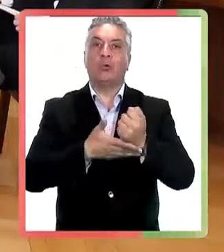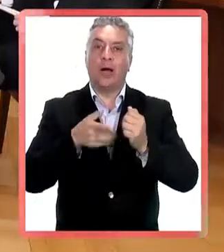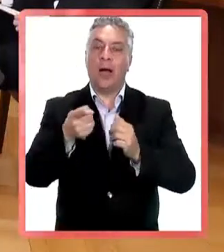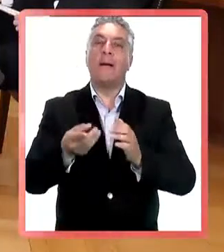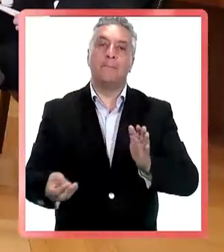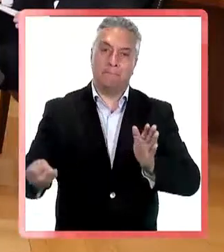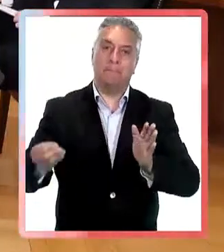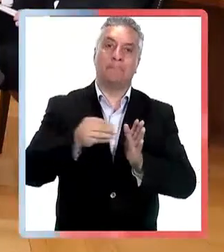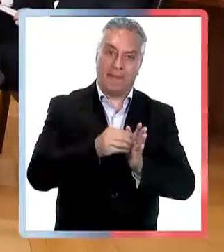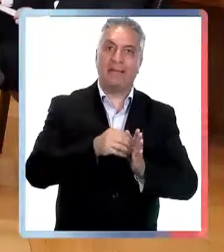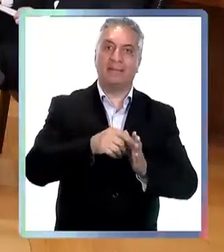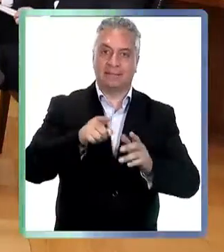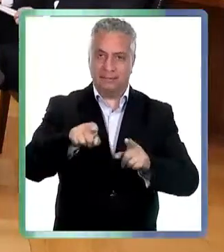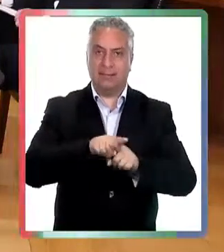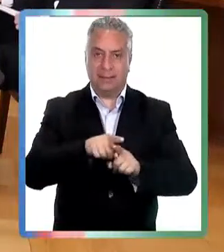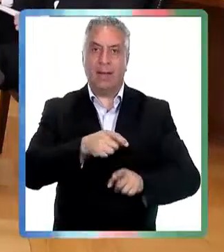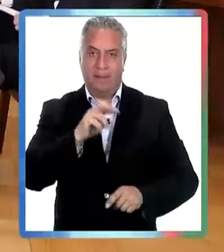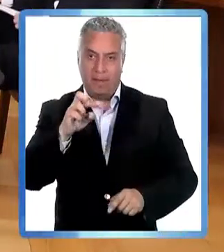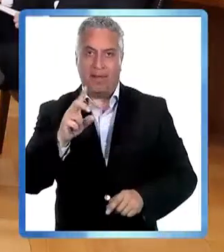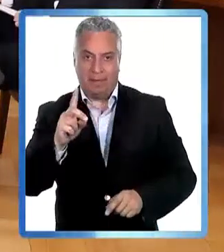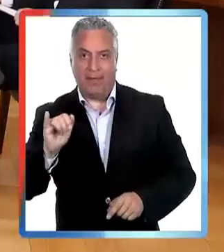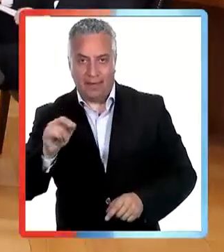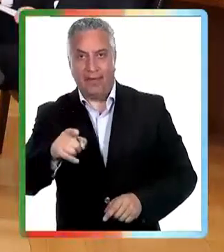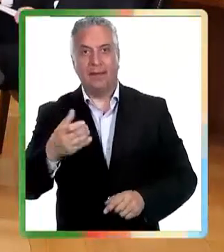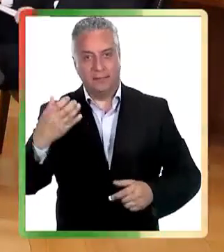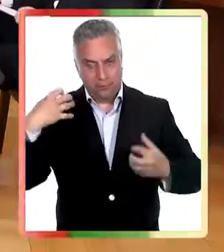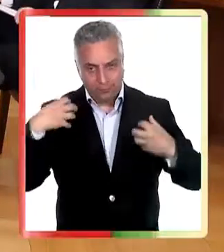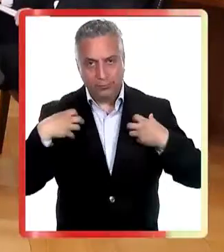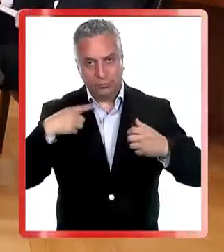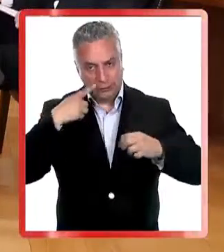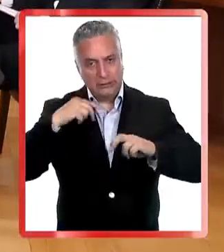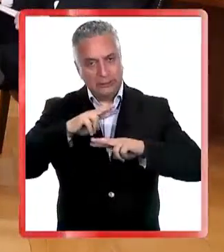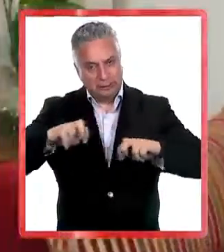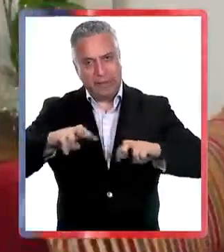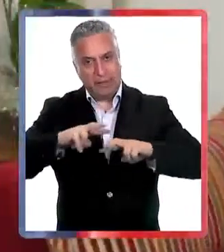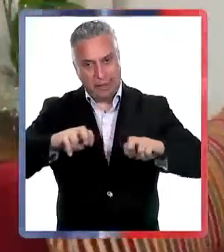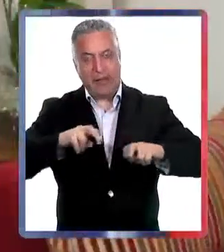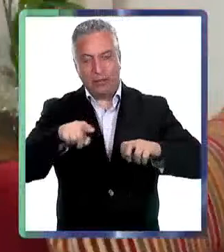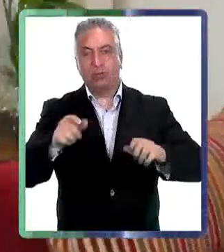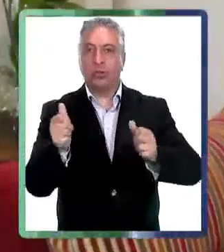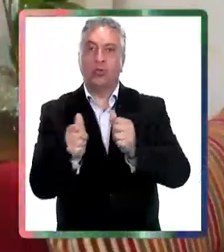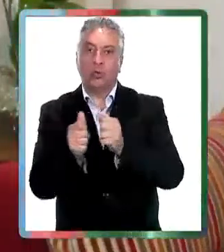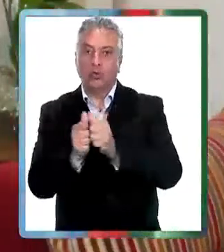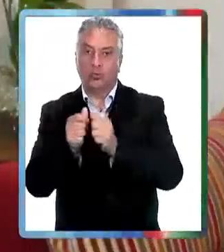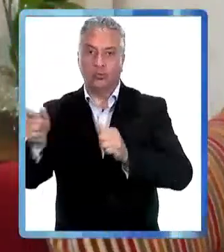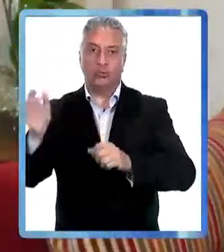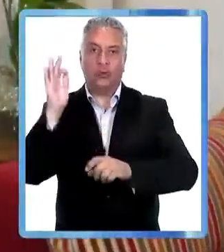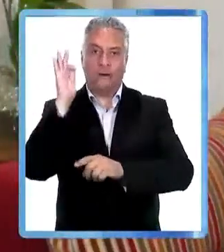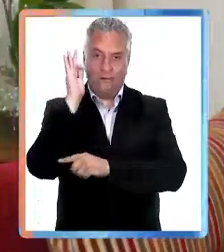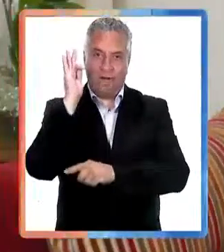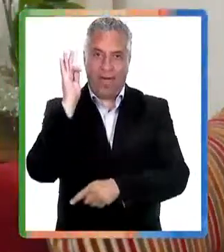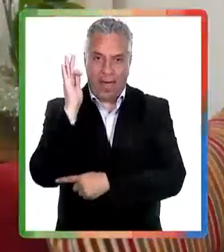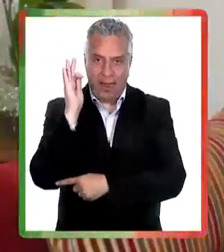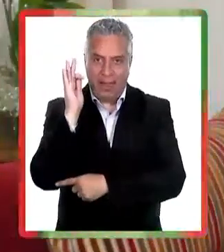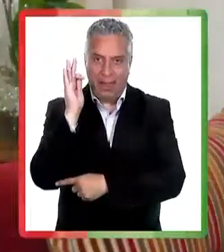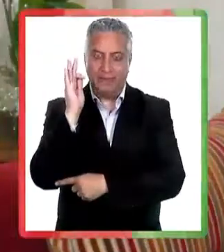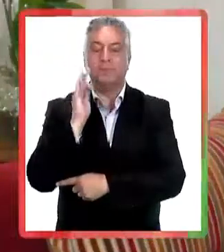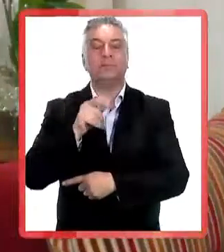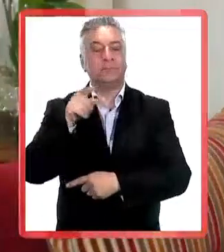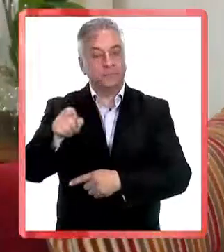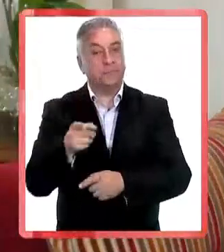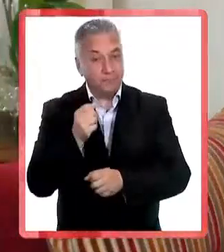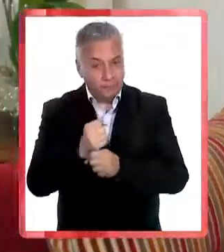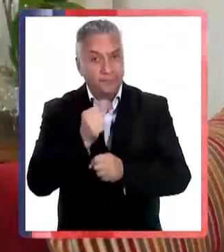además de Investigaciones de Chile, que tiene a cargo las investigaciones con la Fiscalía. Entonces se está